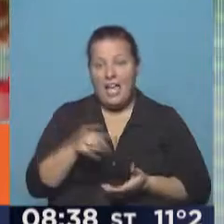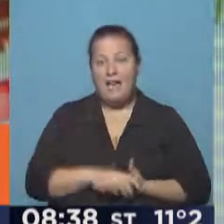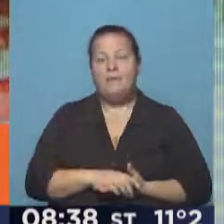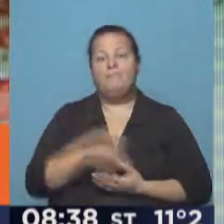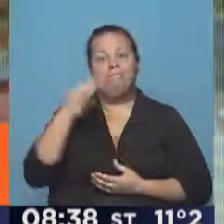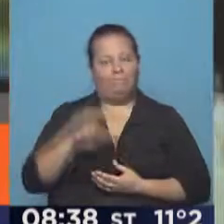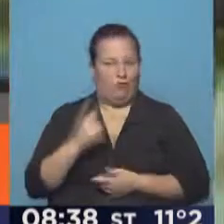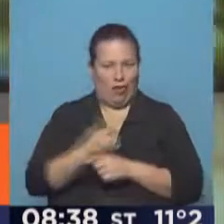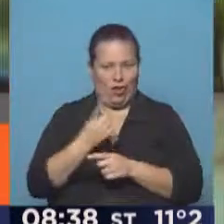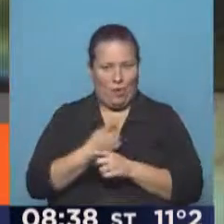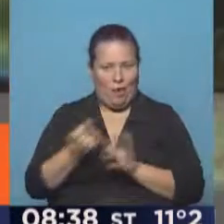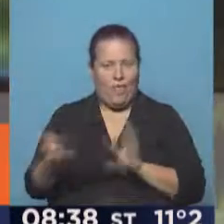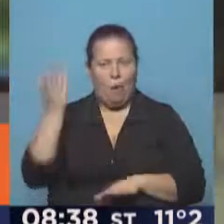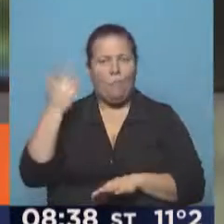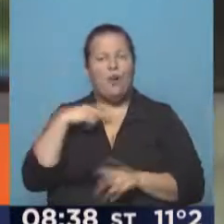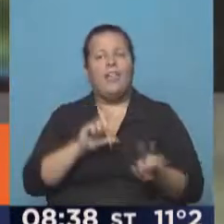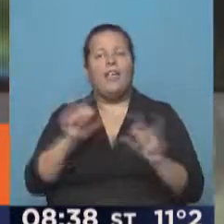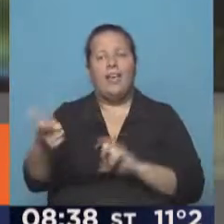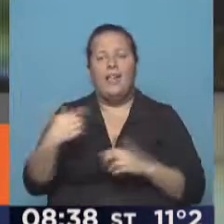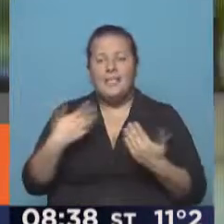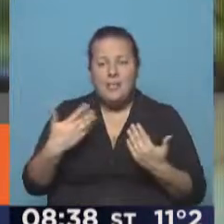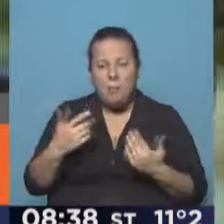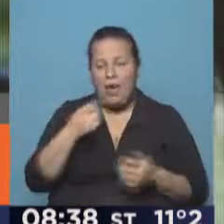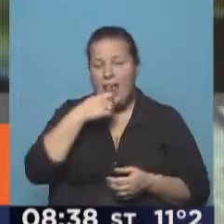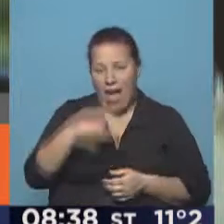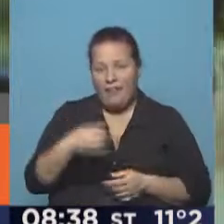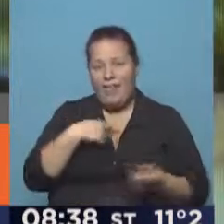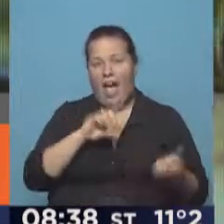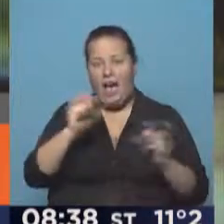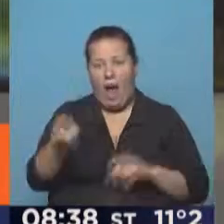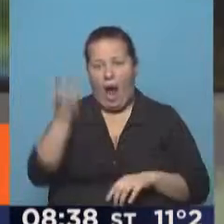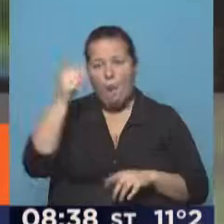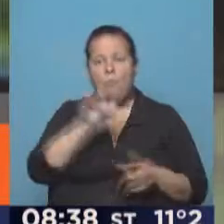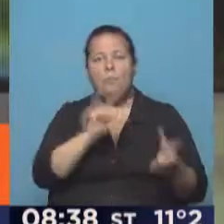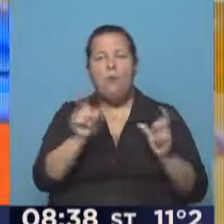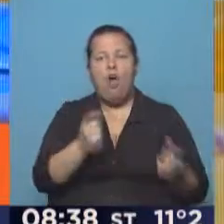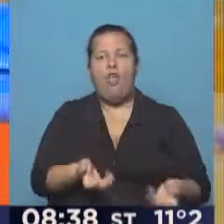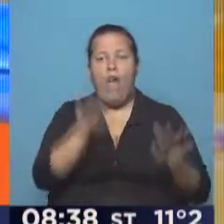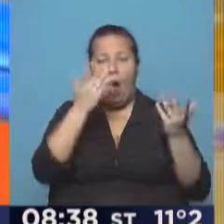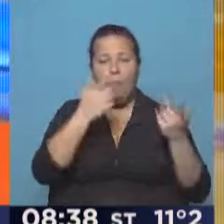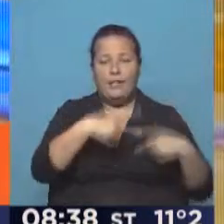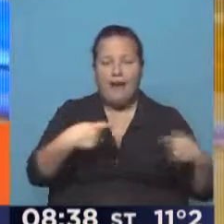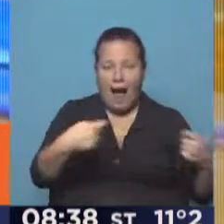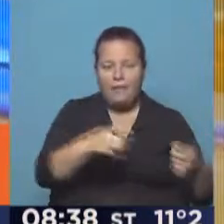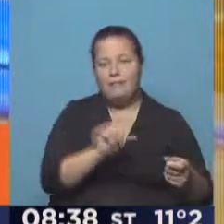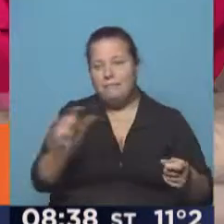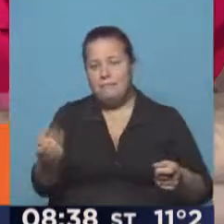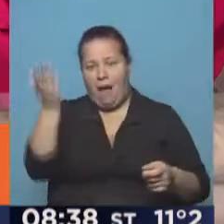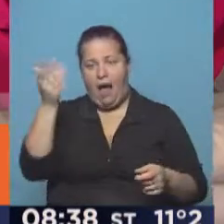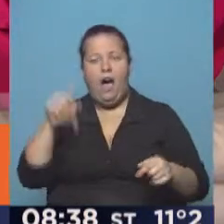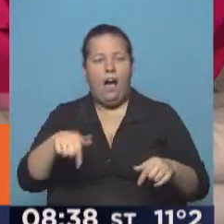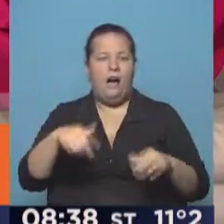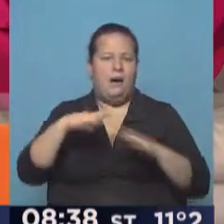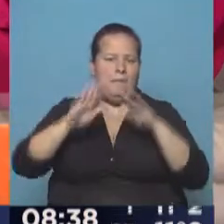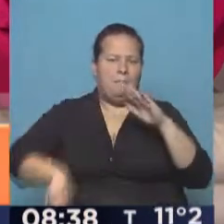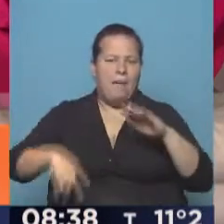En realidad no se va a poder trasladar, porque uno traslada lo que puede y finalmente estamos trasladando parte de los aumentos de los costos. Hoy estamos muchas veces